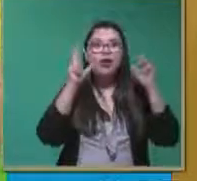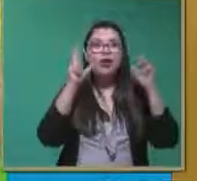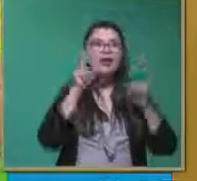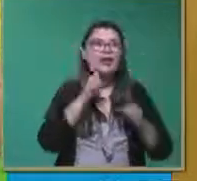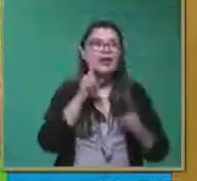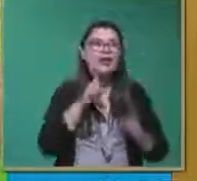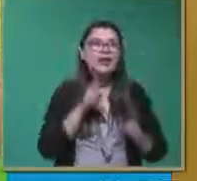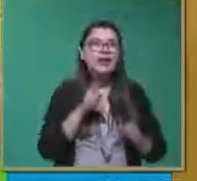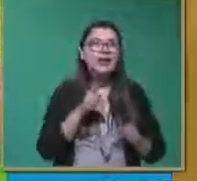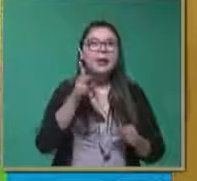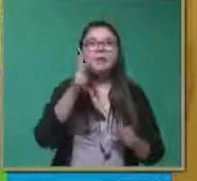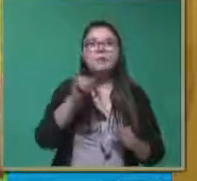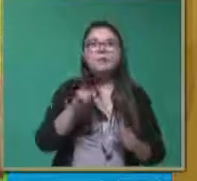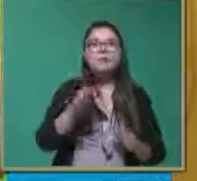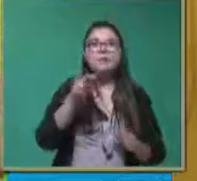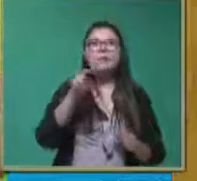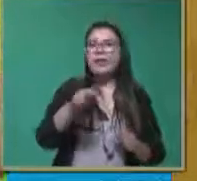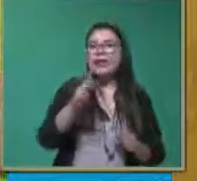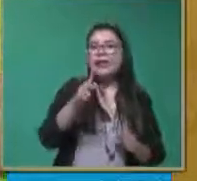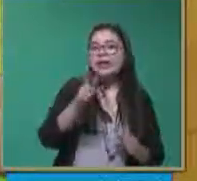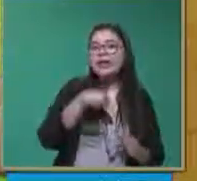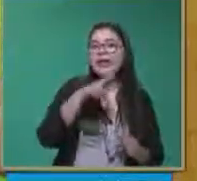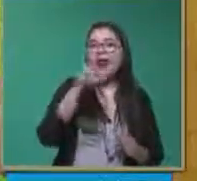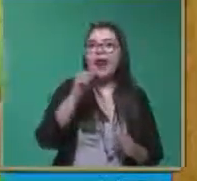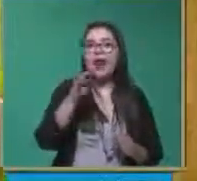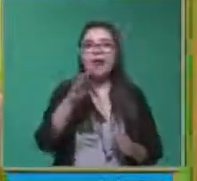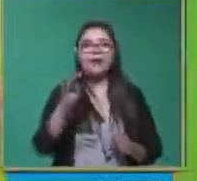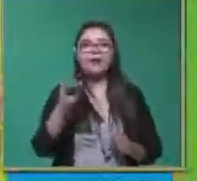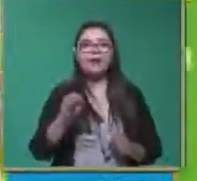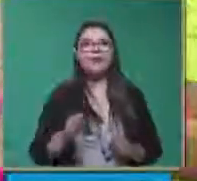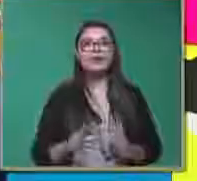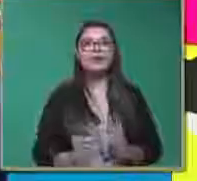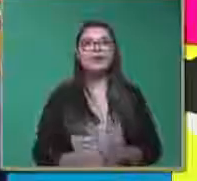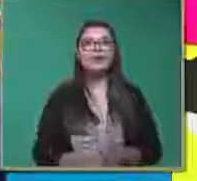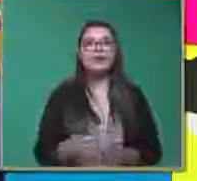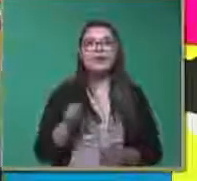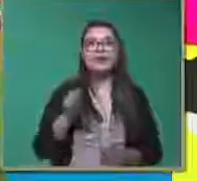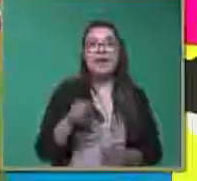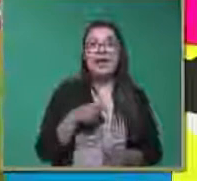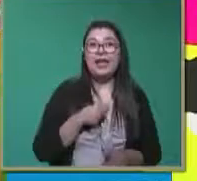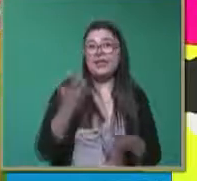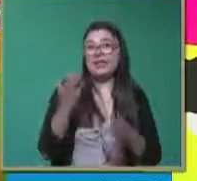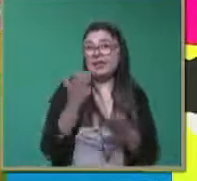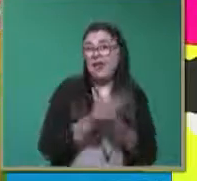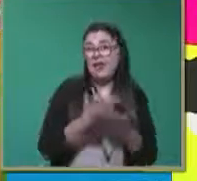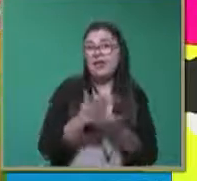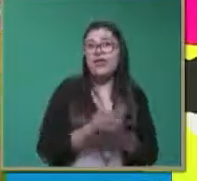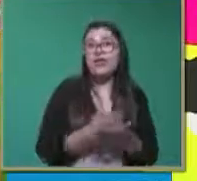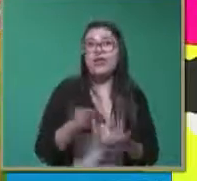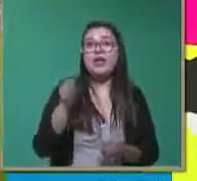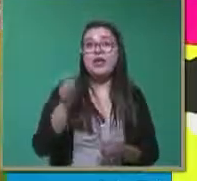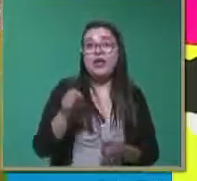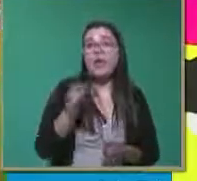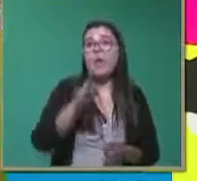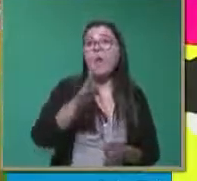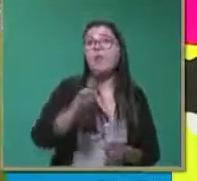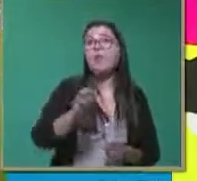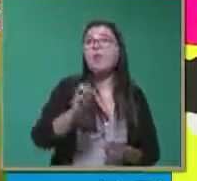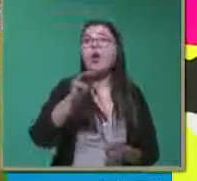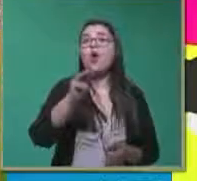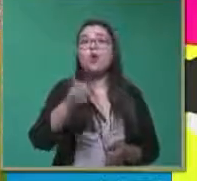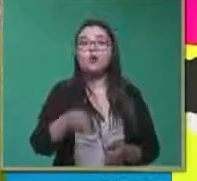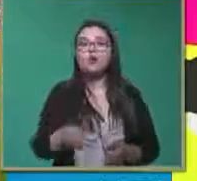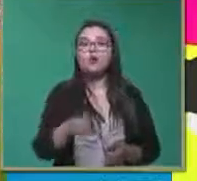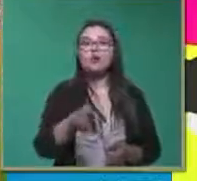dice? Pink. Rabbit, Pink Rabbit. Pink y aquí tu color, ¿qué es? Café. O sea que es Brown Rabbit.